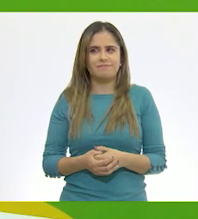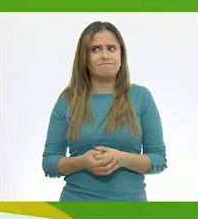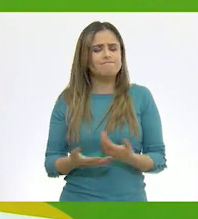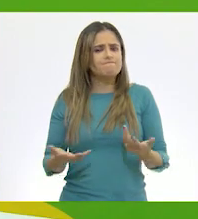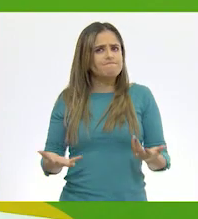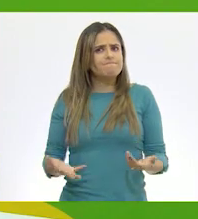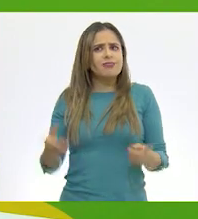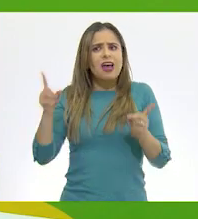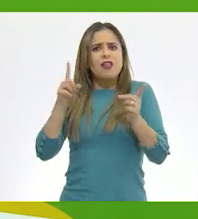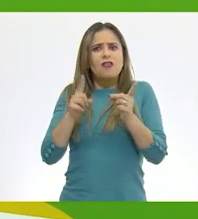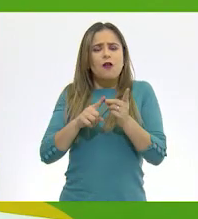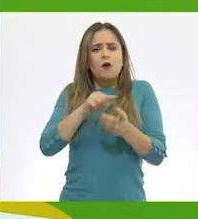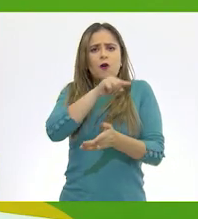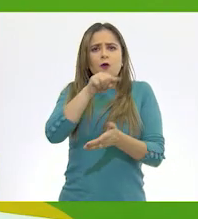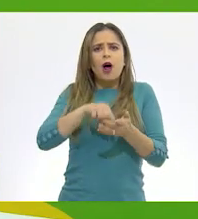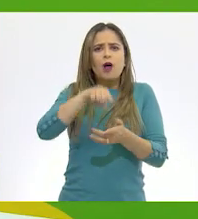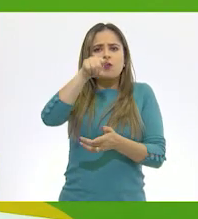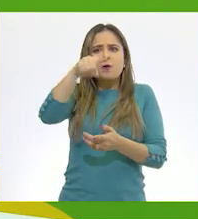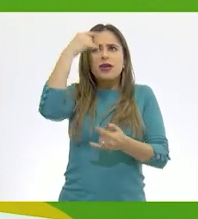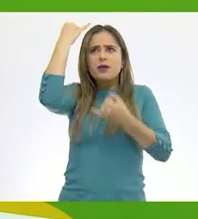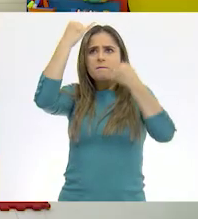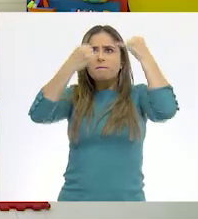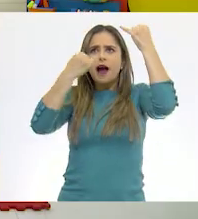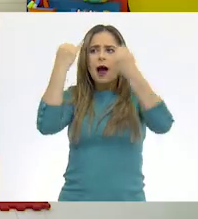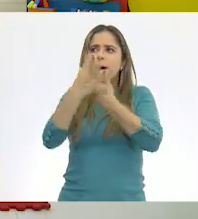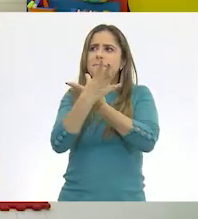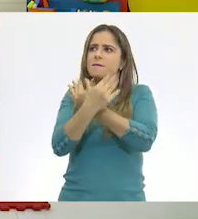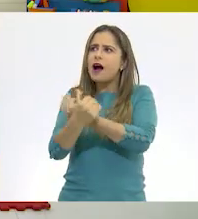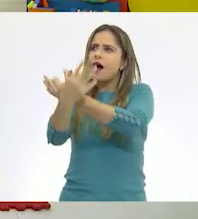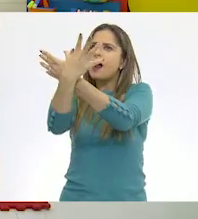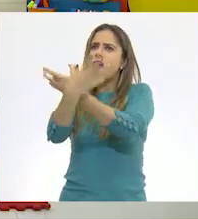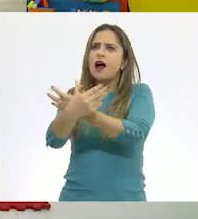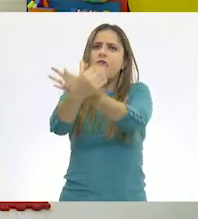¿Dónde la imaginan o la han visto?